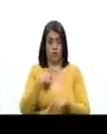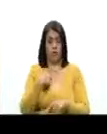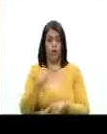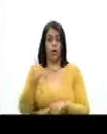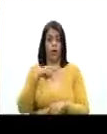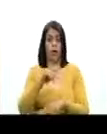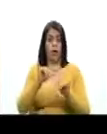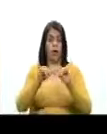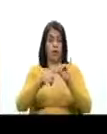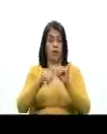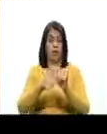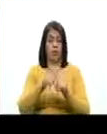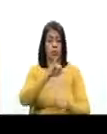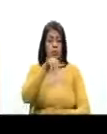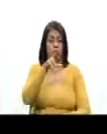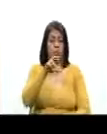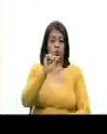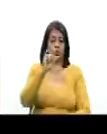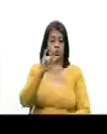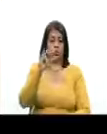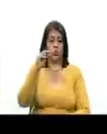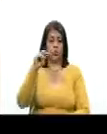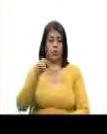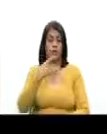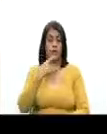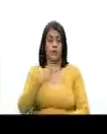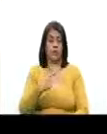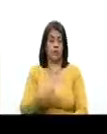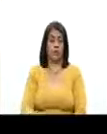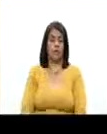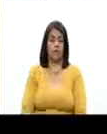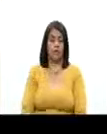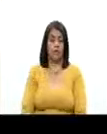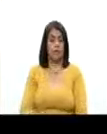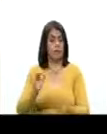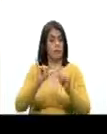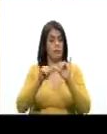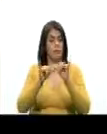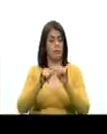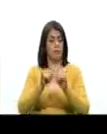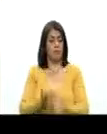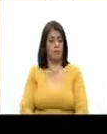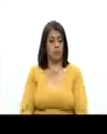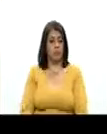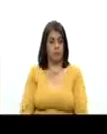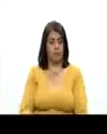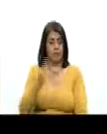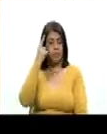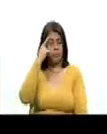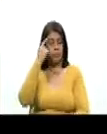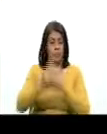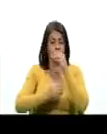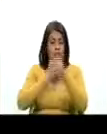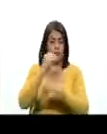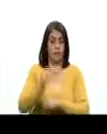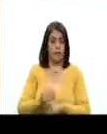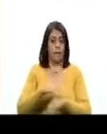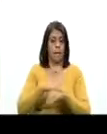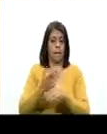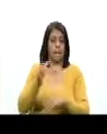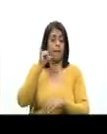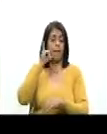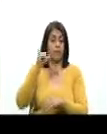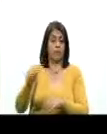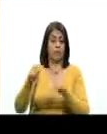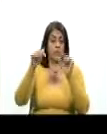Hay ingenieros como Justin Rosenstein que dice esto. Ingenieros que saben lo que han creado están